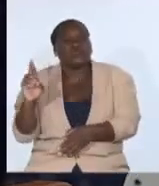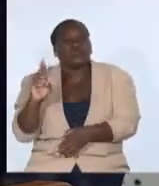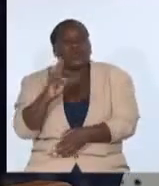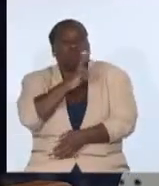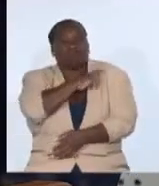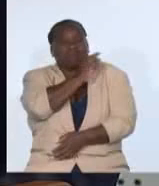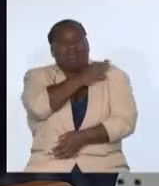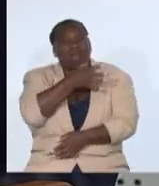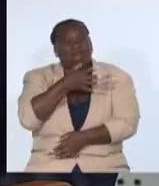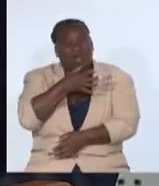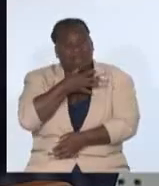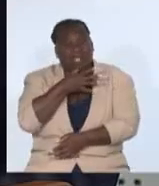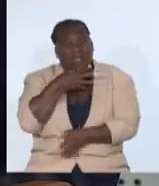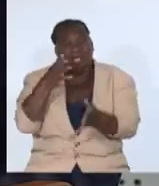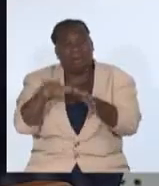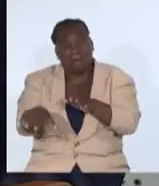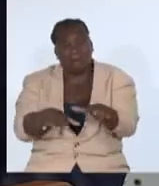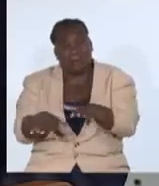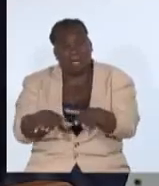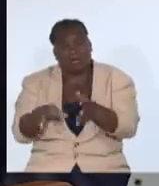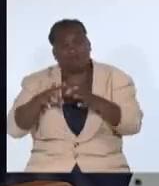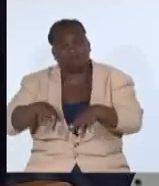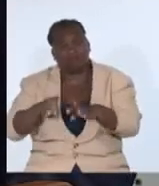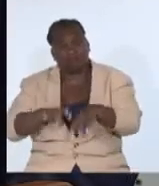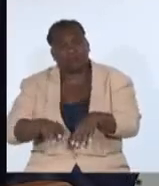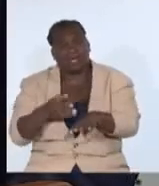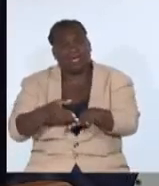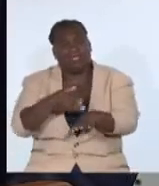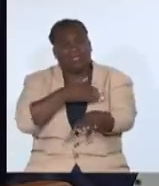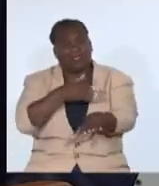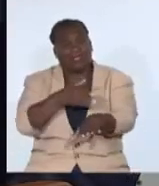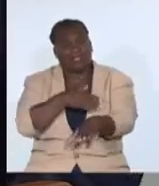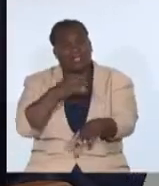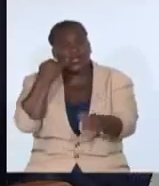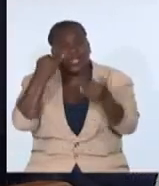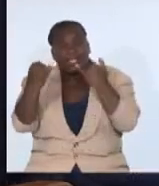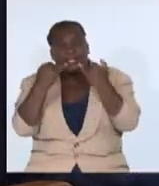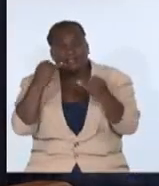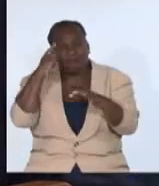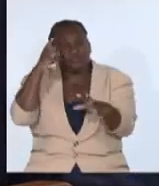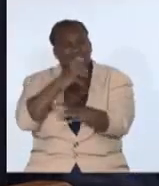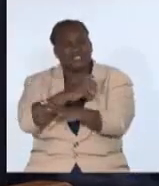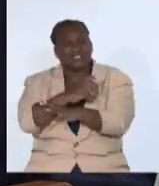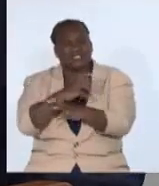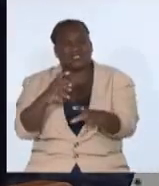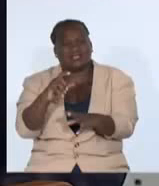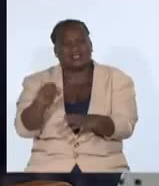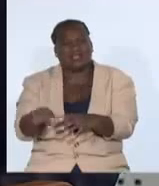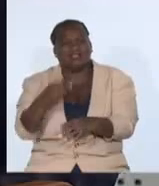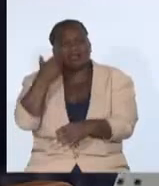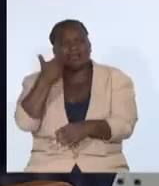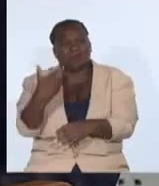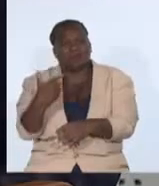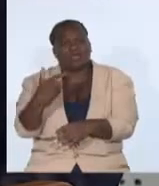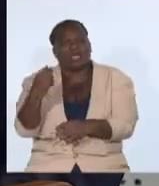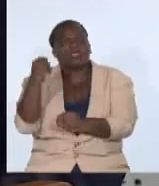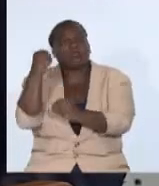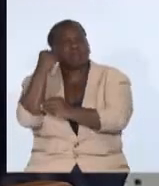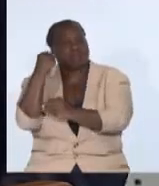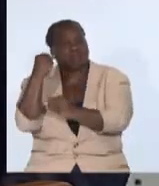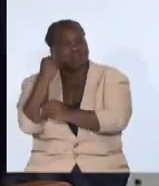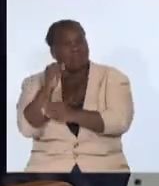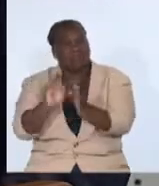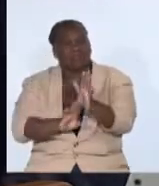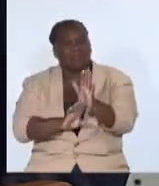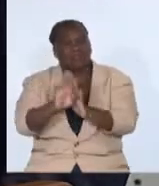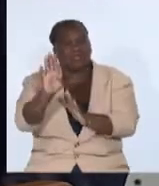Castro ruso quien con visión de adelantado identificó en este campo una fuente potenciadora del desarrollo